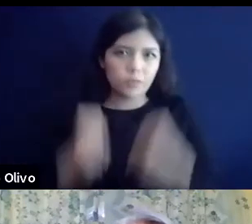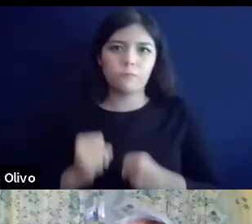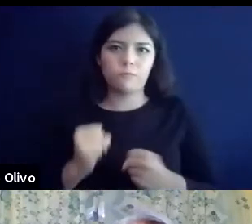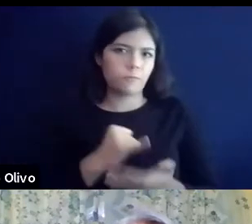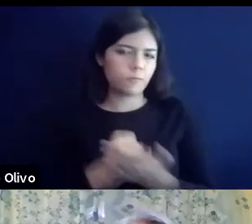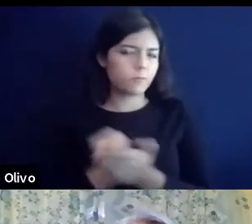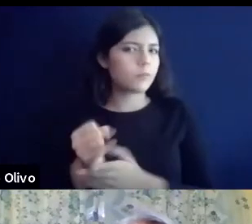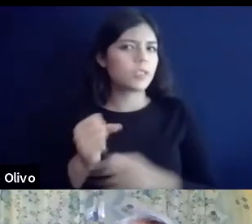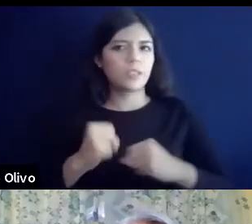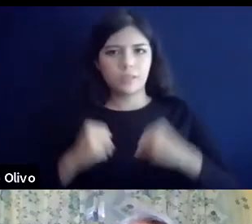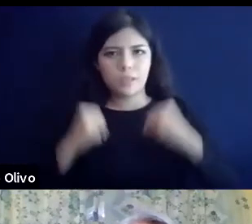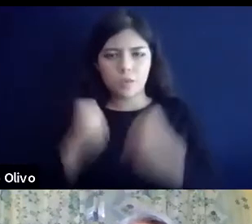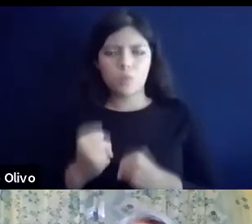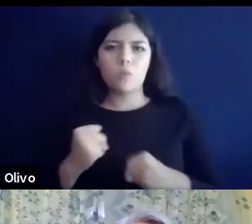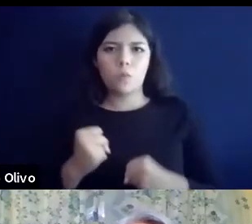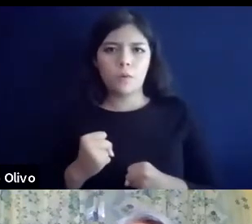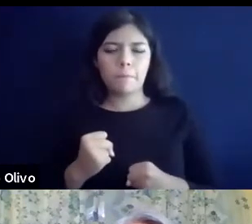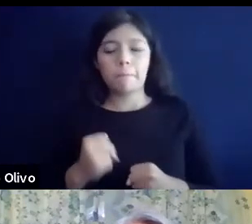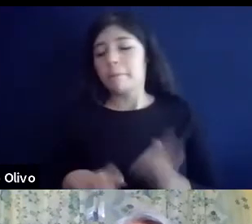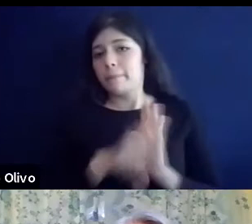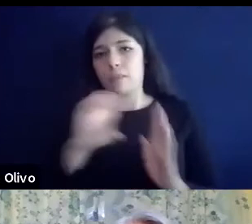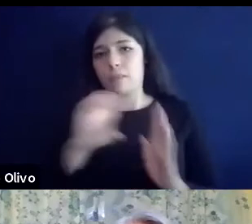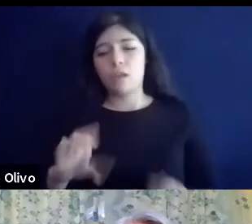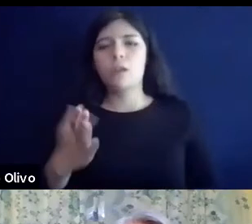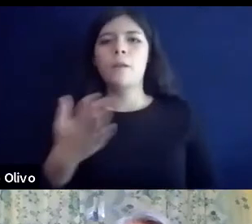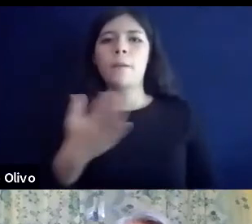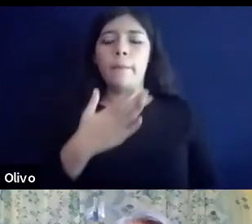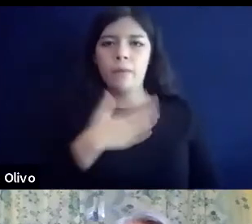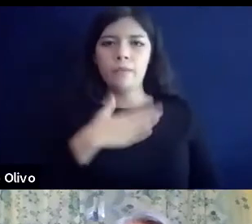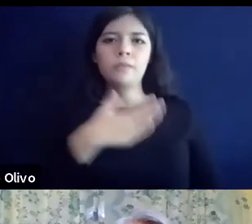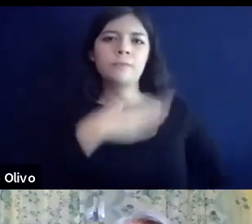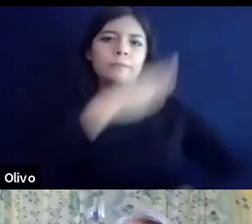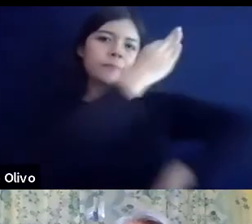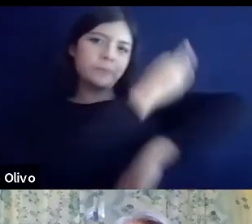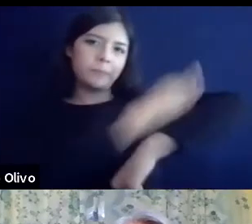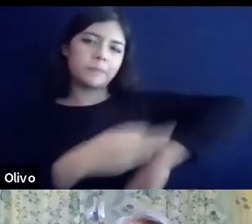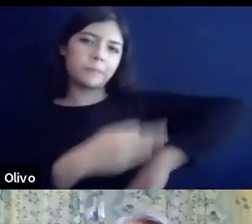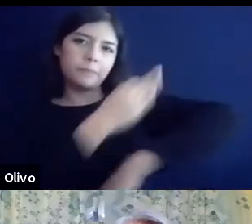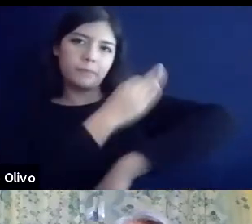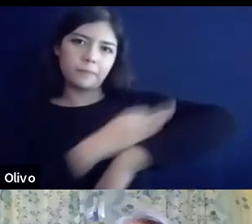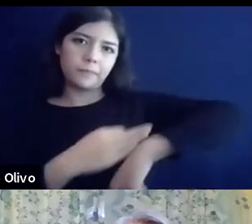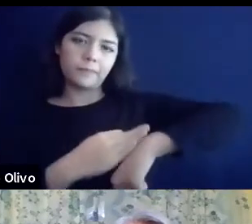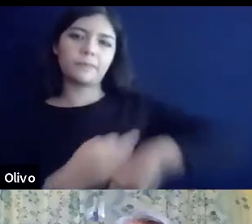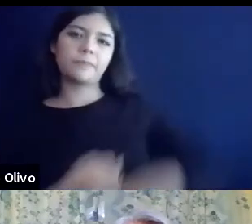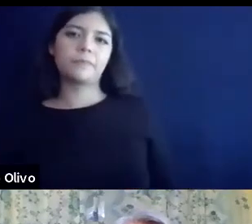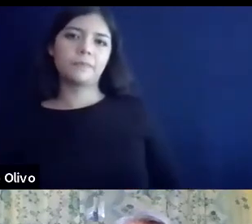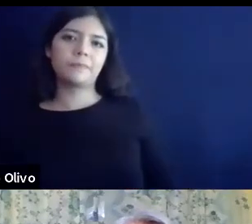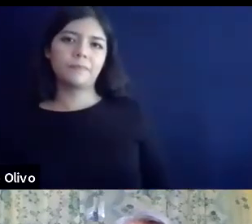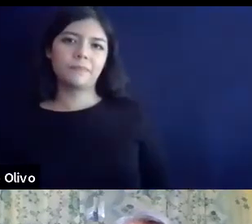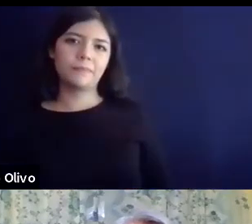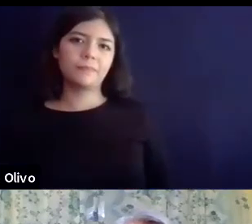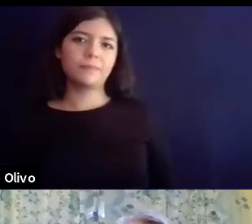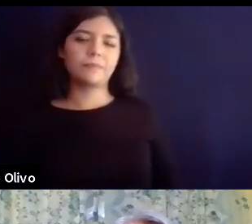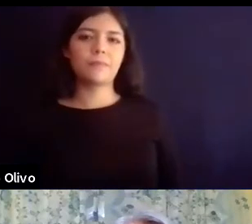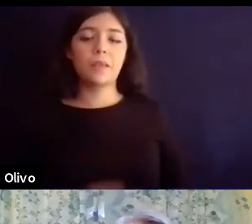en el contexto de la familia, en mi caso en específico, he aprendido en el doctorado que tienes que ser específico y determinada, así